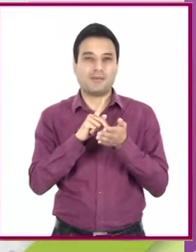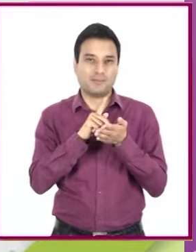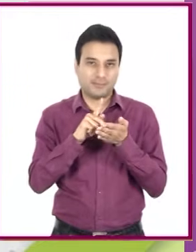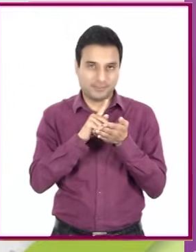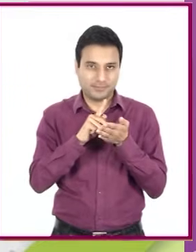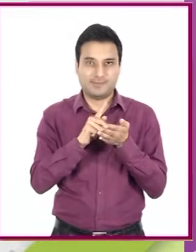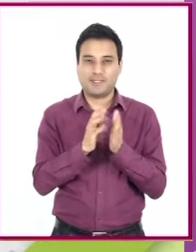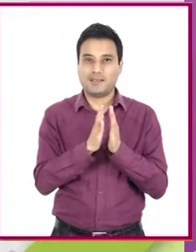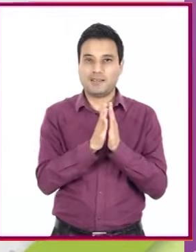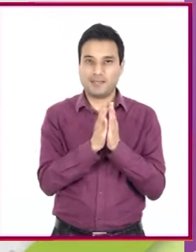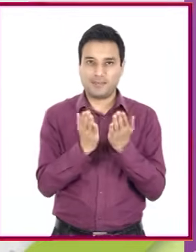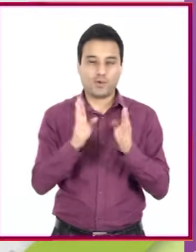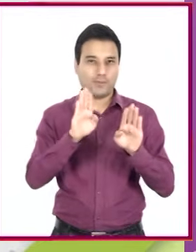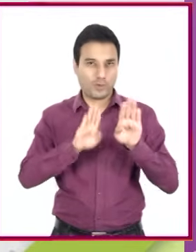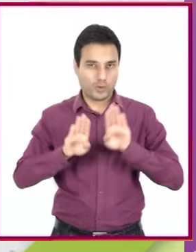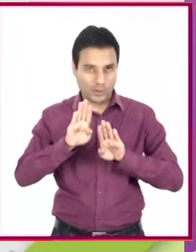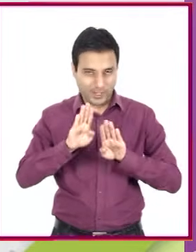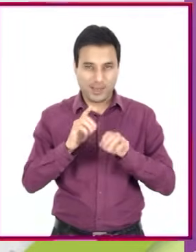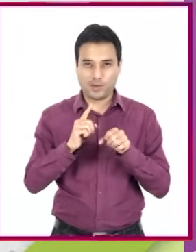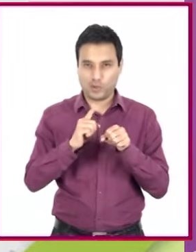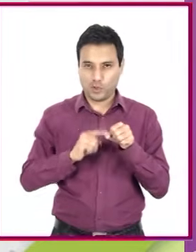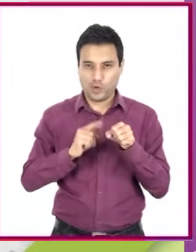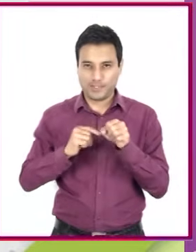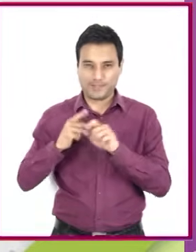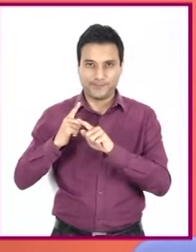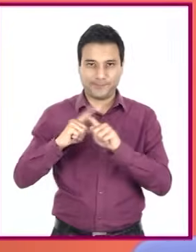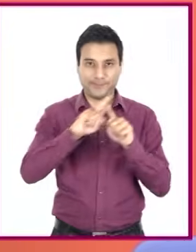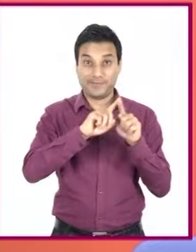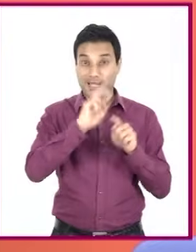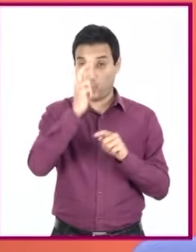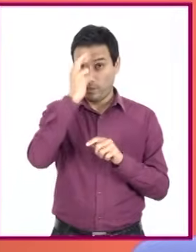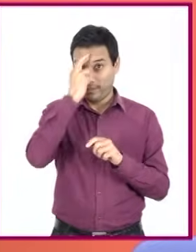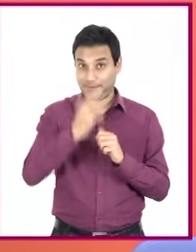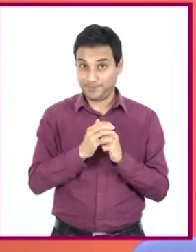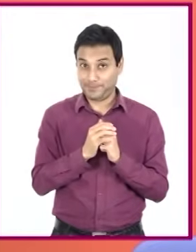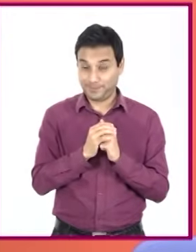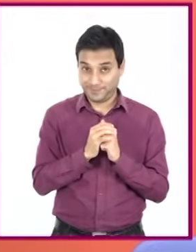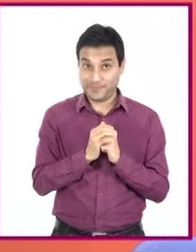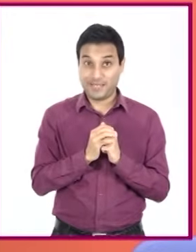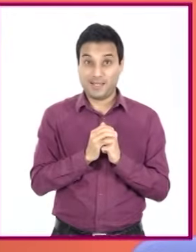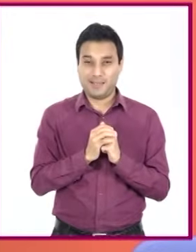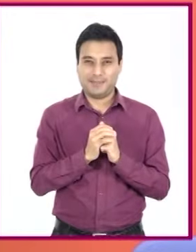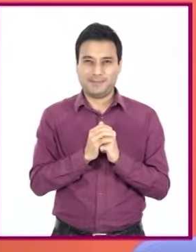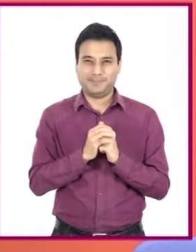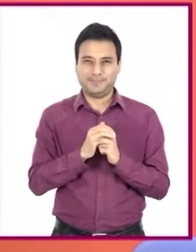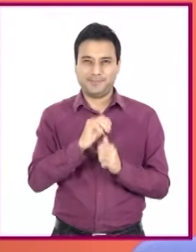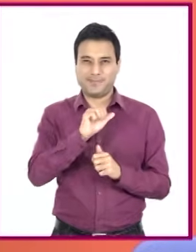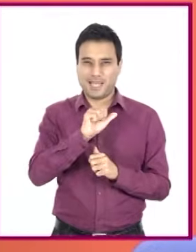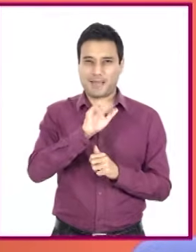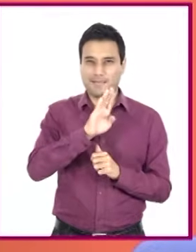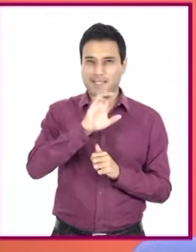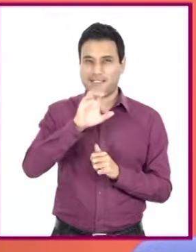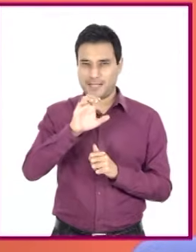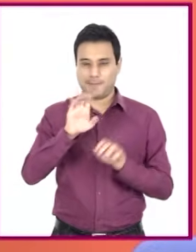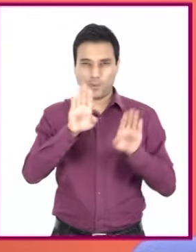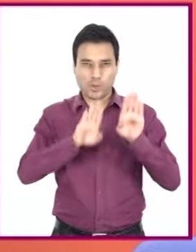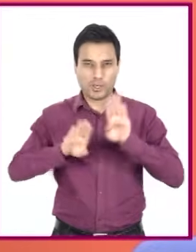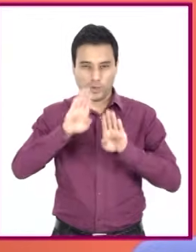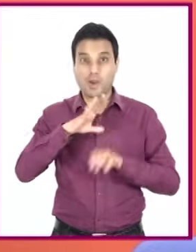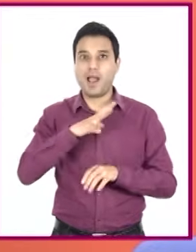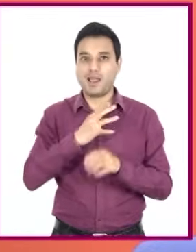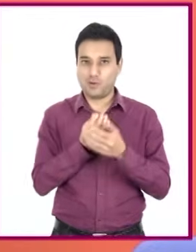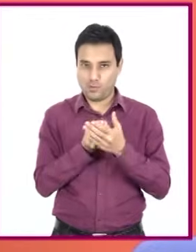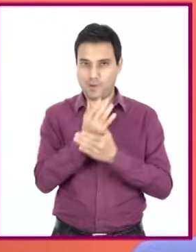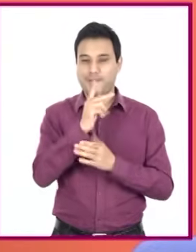libro de texto y colores. Y recuerden que en la sección del abecedario biológico incorporaremos la nueva palabra